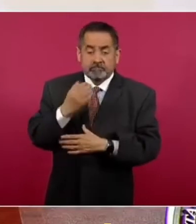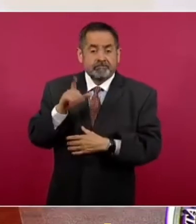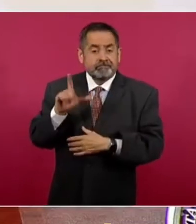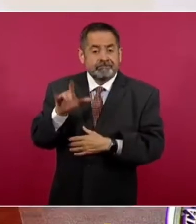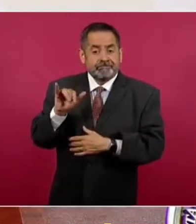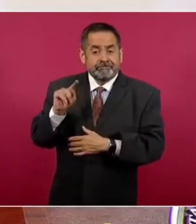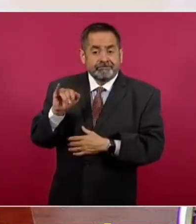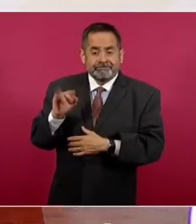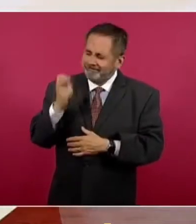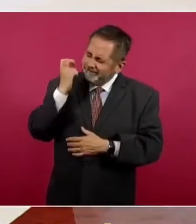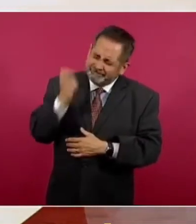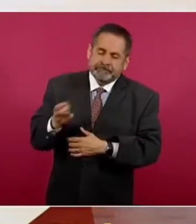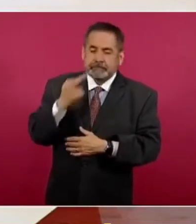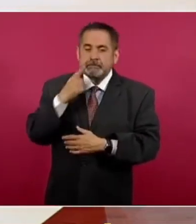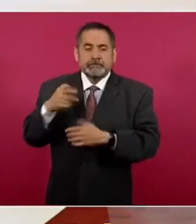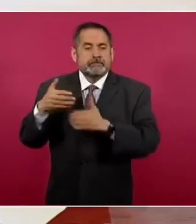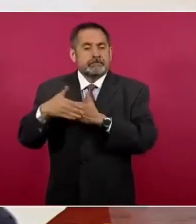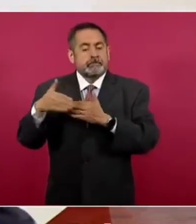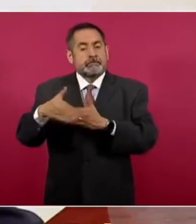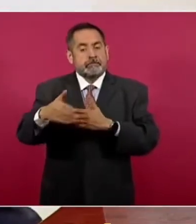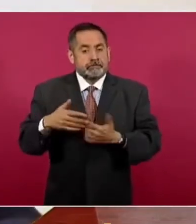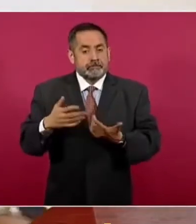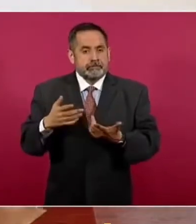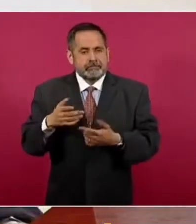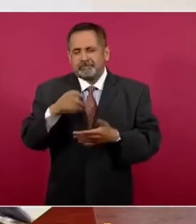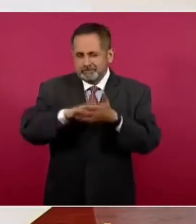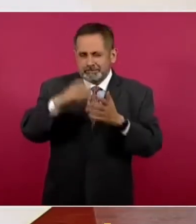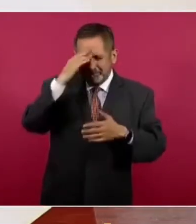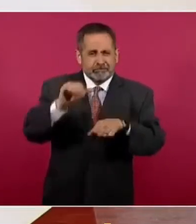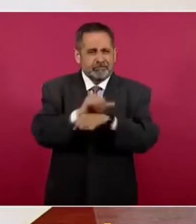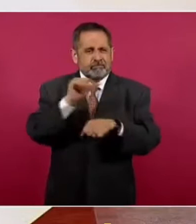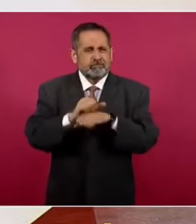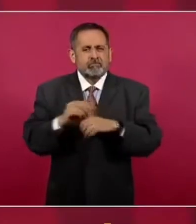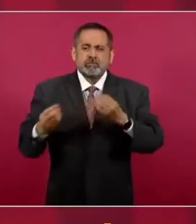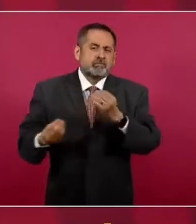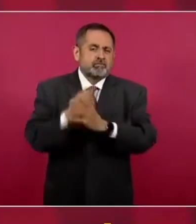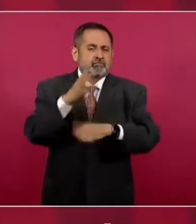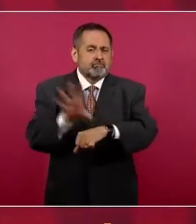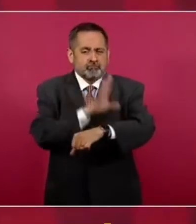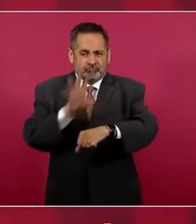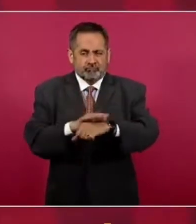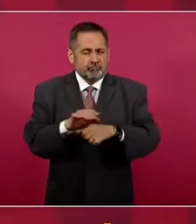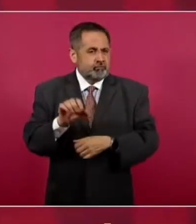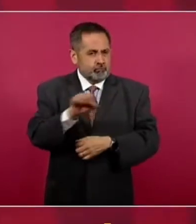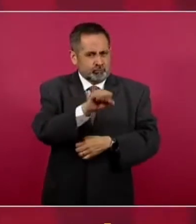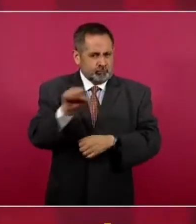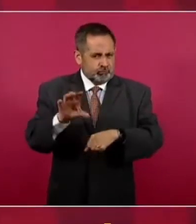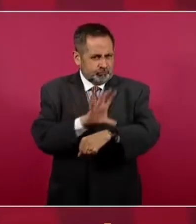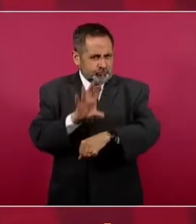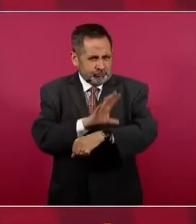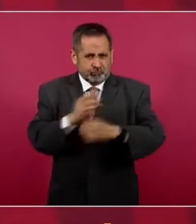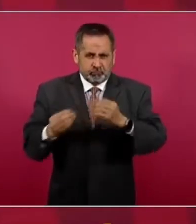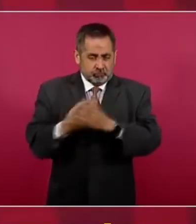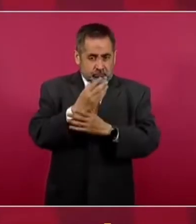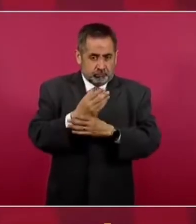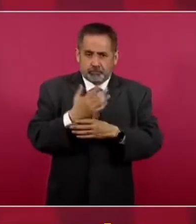No podrían haber carros eléctricos sin el litio, porque